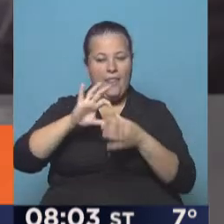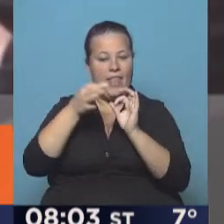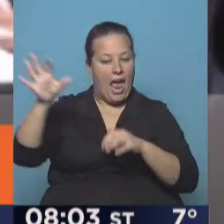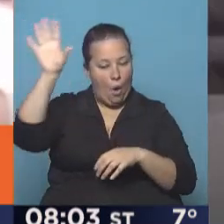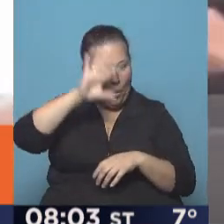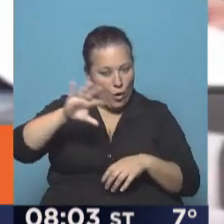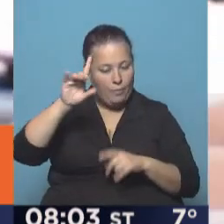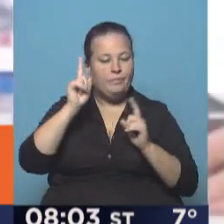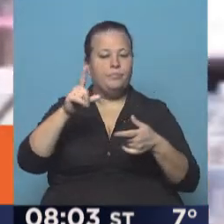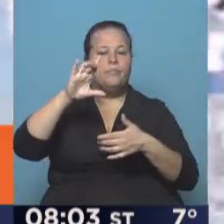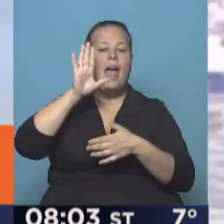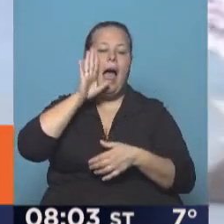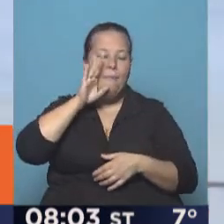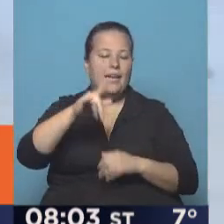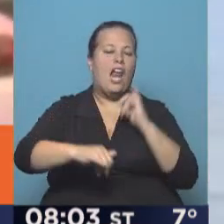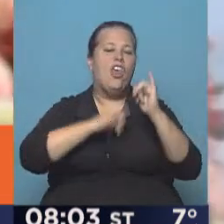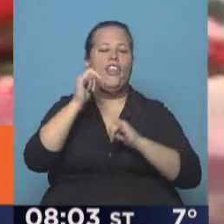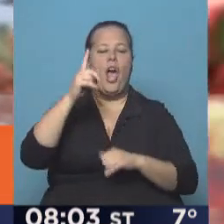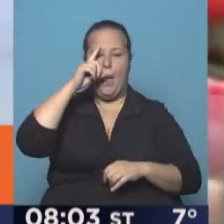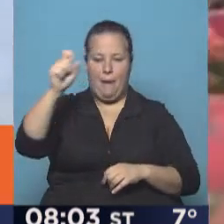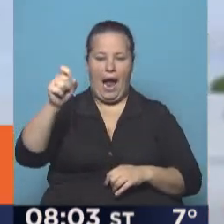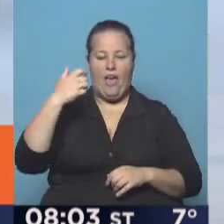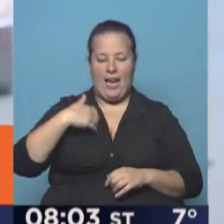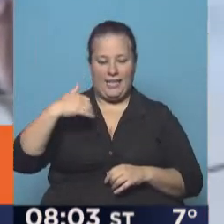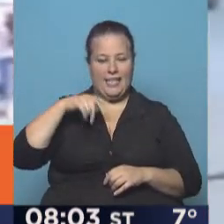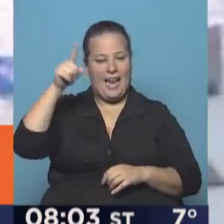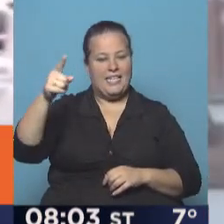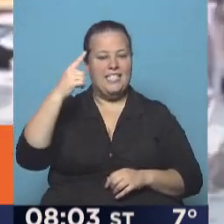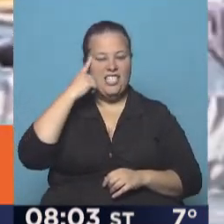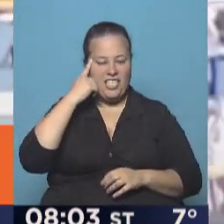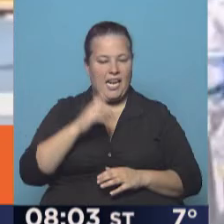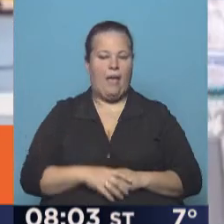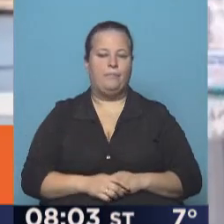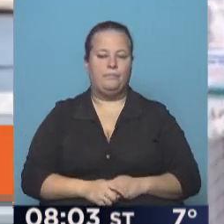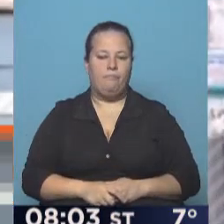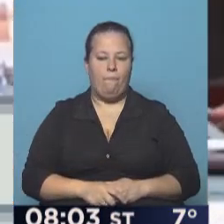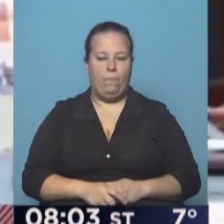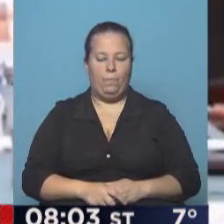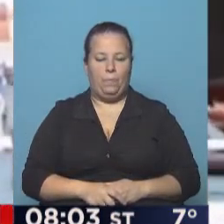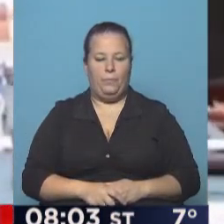estaban América Latina, Estados Unidos y Europa, dijo Guelar. Y sumó que el gran desafío no es achicar el espacio de China,